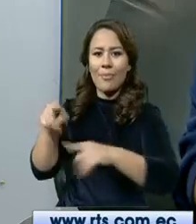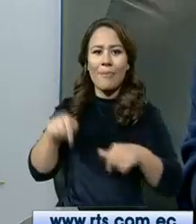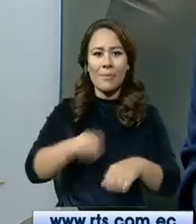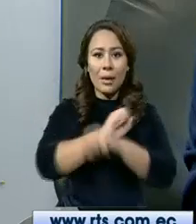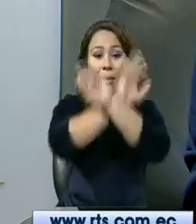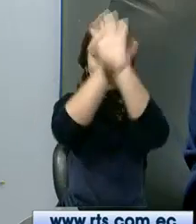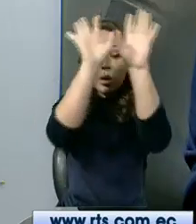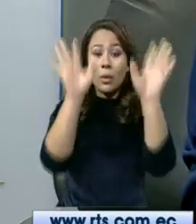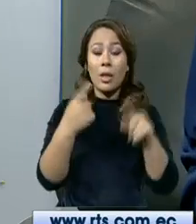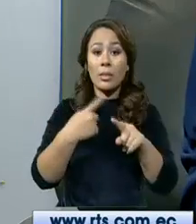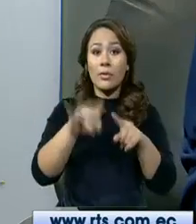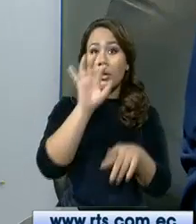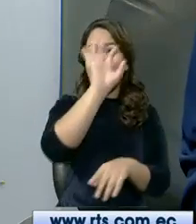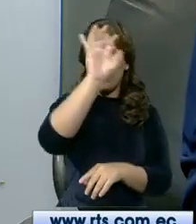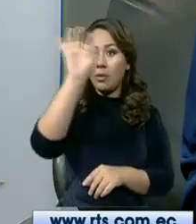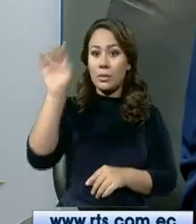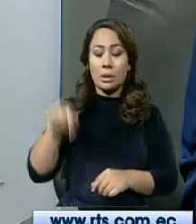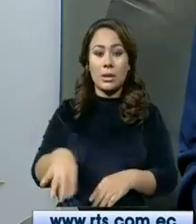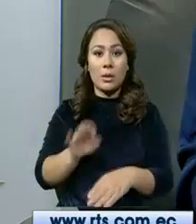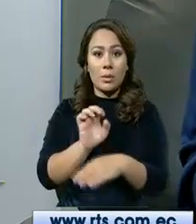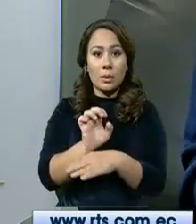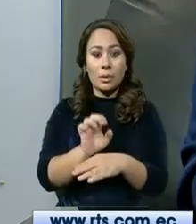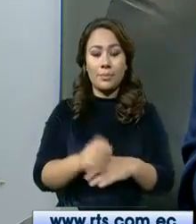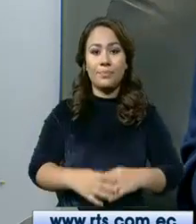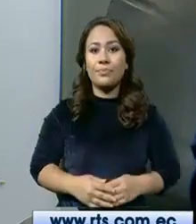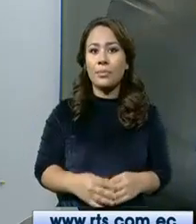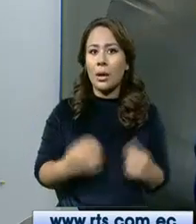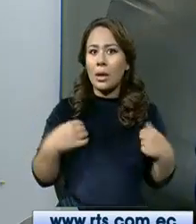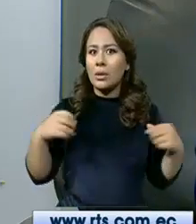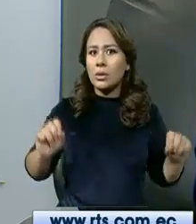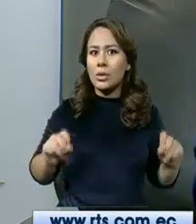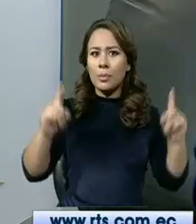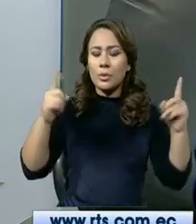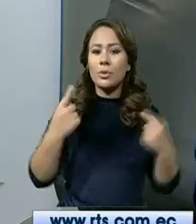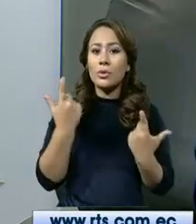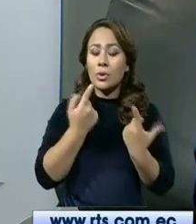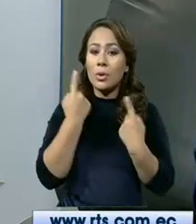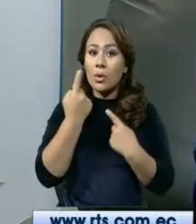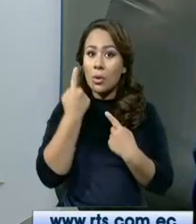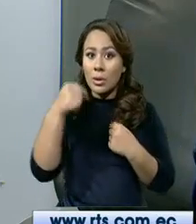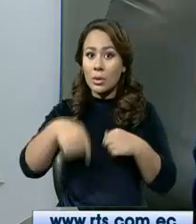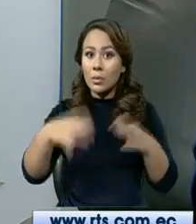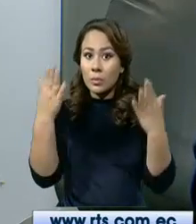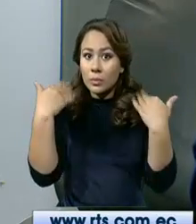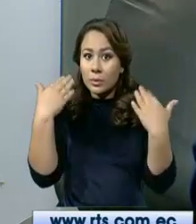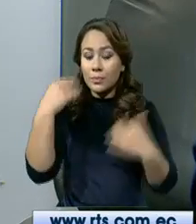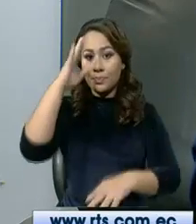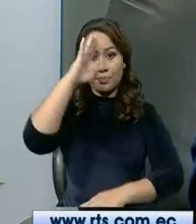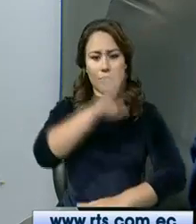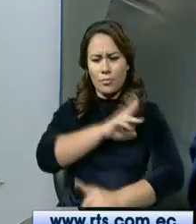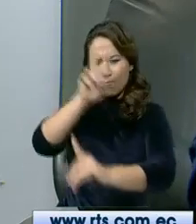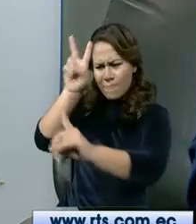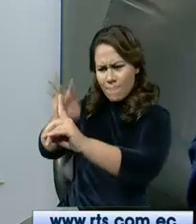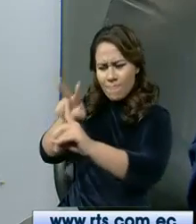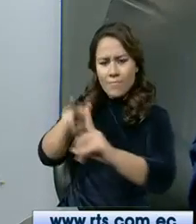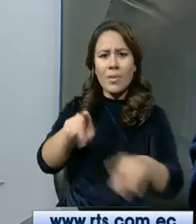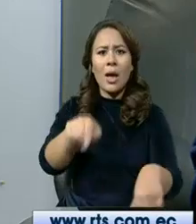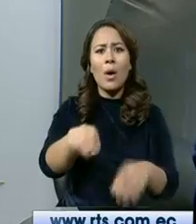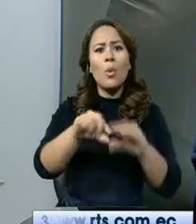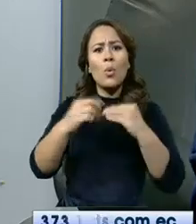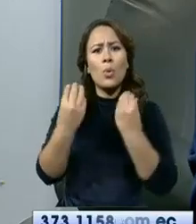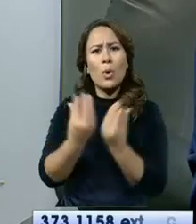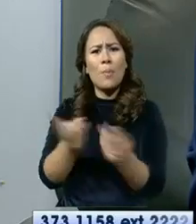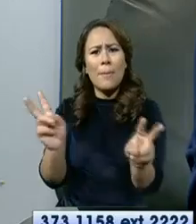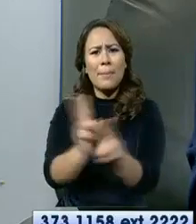en varias provincias del país. Solo en el caso específico de Guayaquil, la Policía Nacional desbarató una banda dedicada